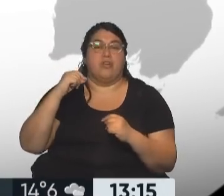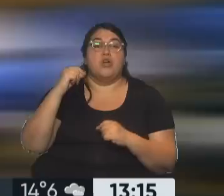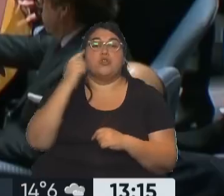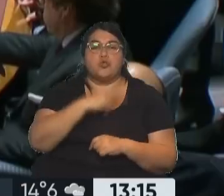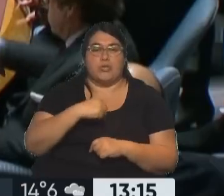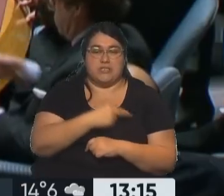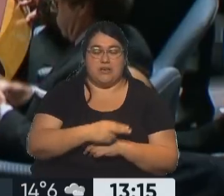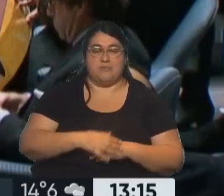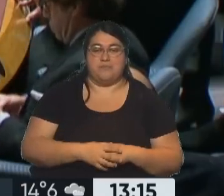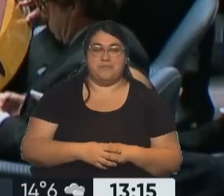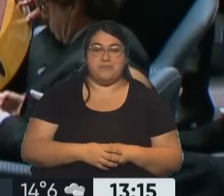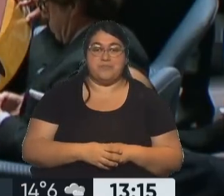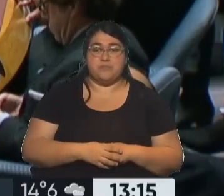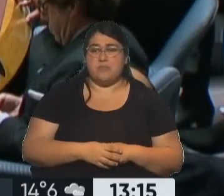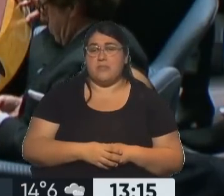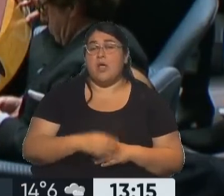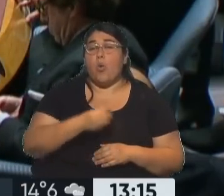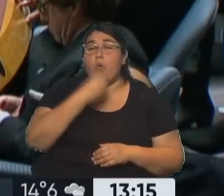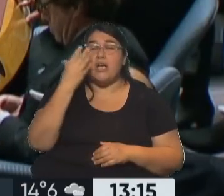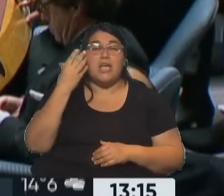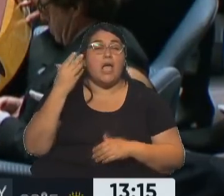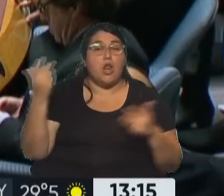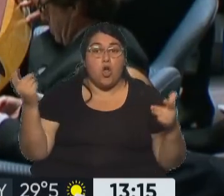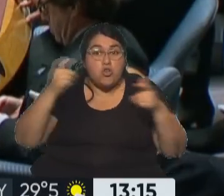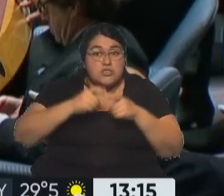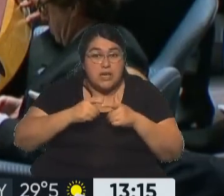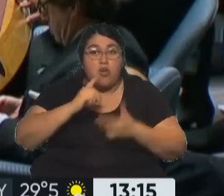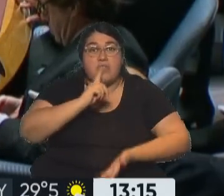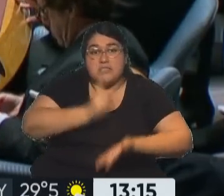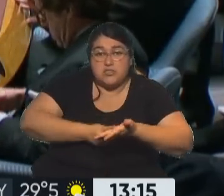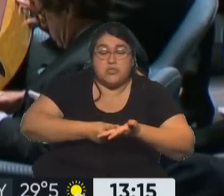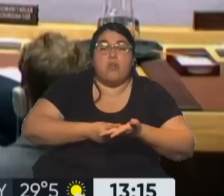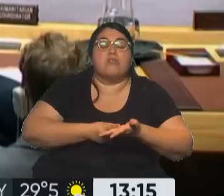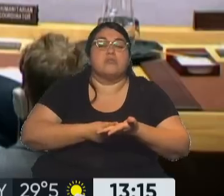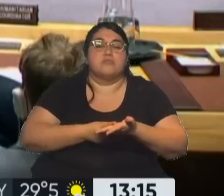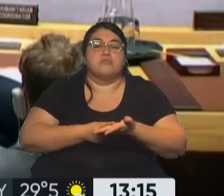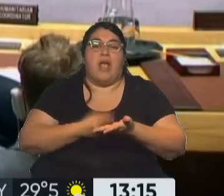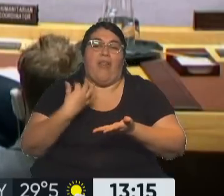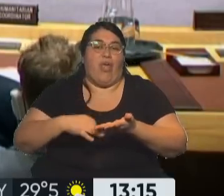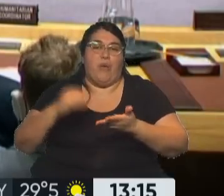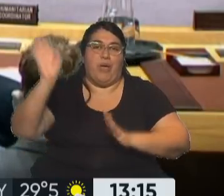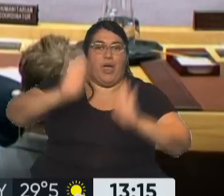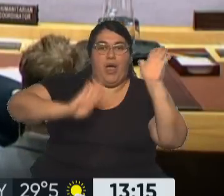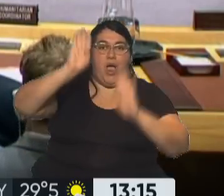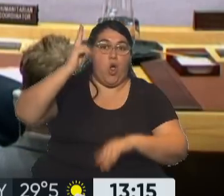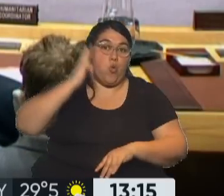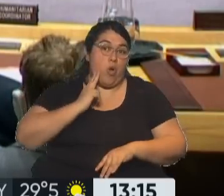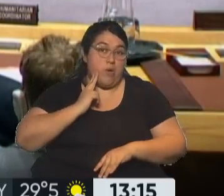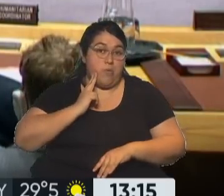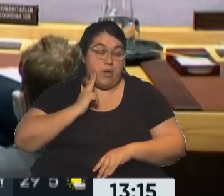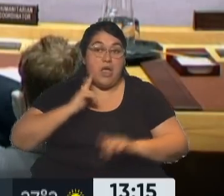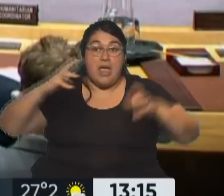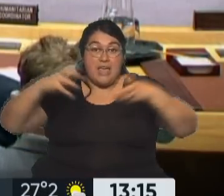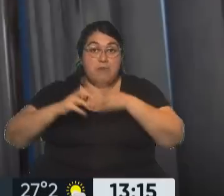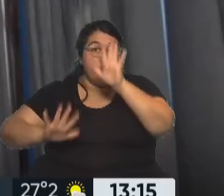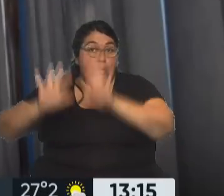Suiza. Para que cualquier resolución del Consejo sea aprobada, deben recibir 9 votos a favor de los 15 países que lo